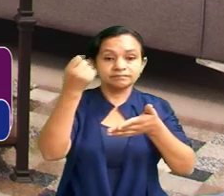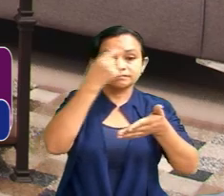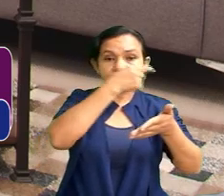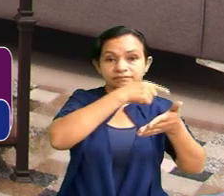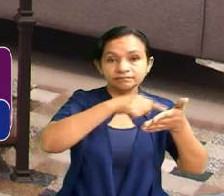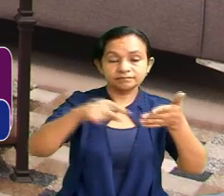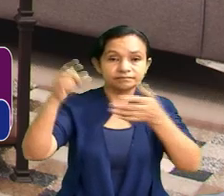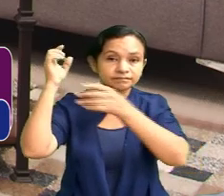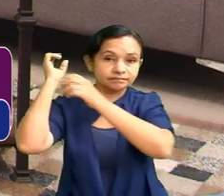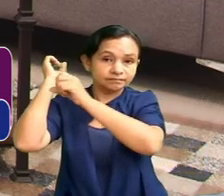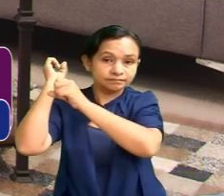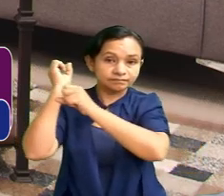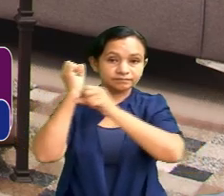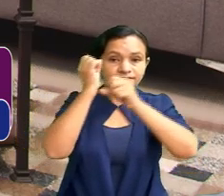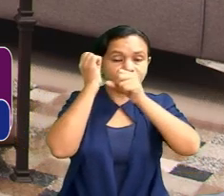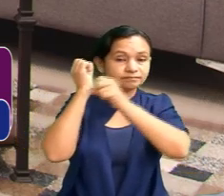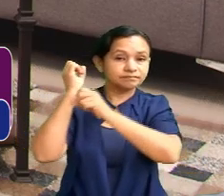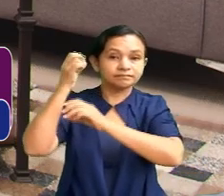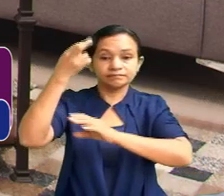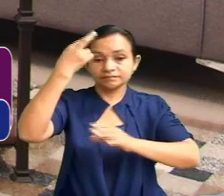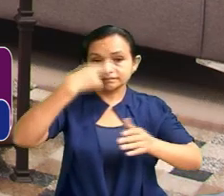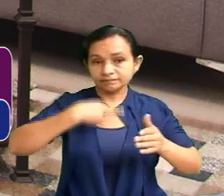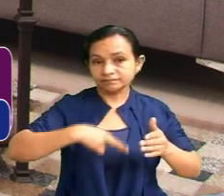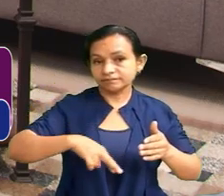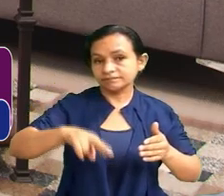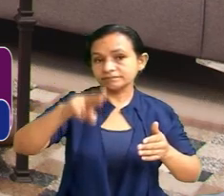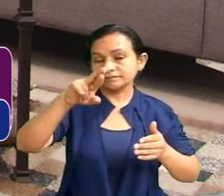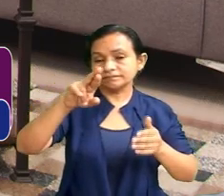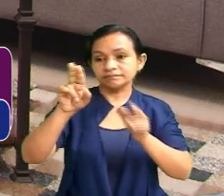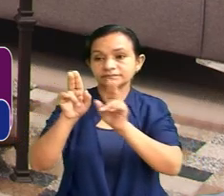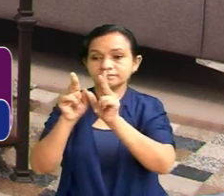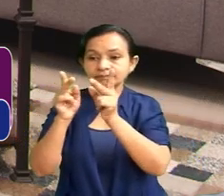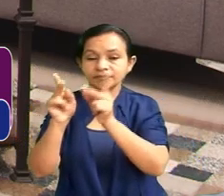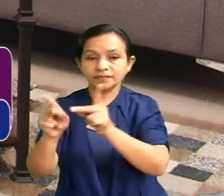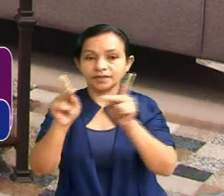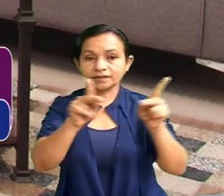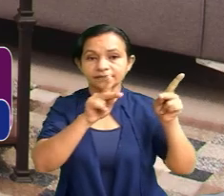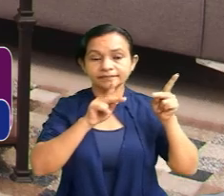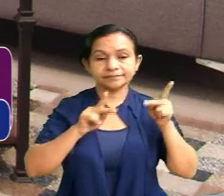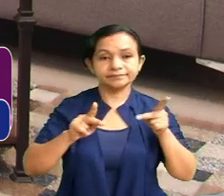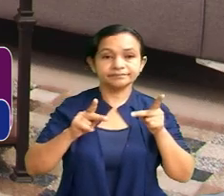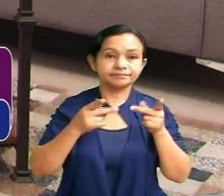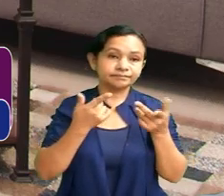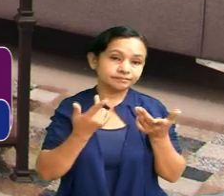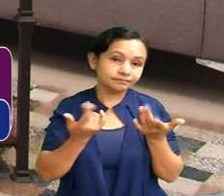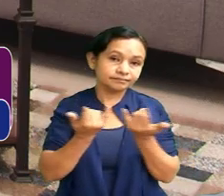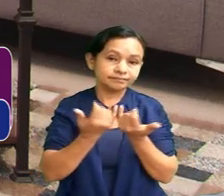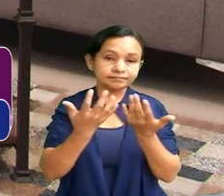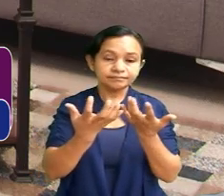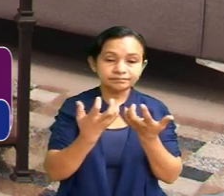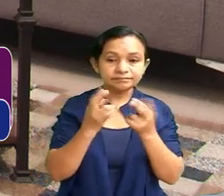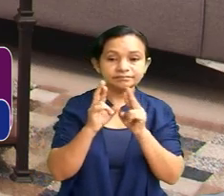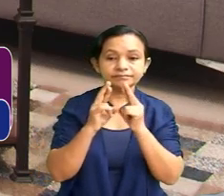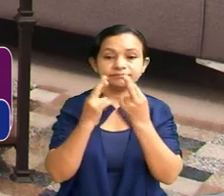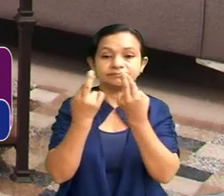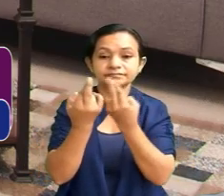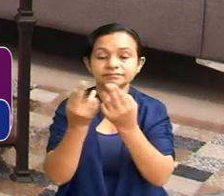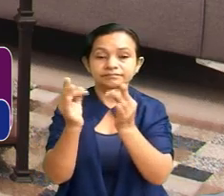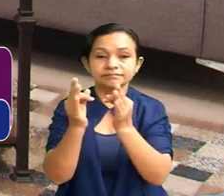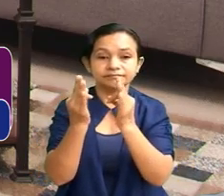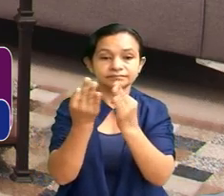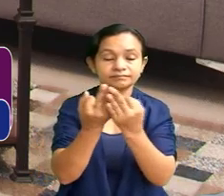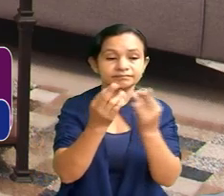una realidad religiosa pero bueno hay una parte de la población que prefiere disfrutarlo a partir del encuentro con la familia no